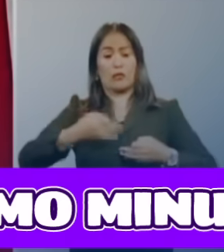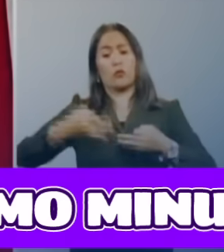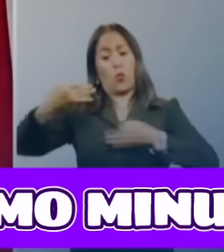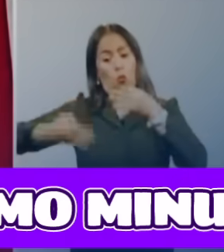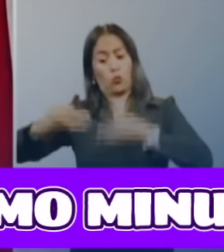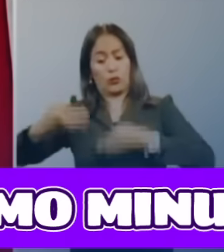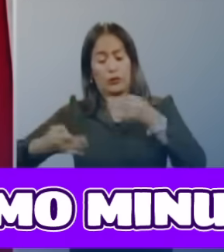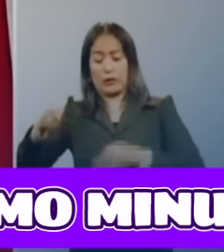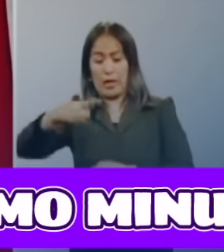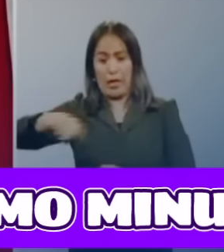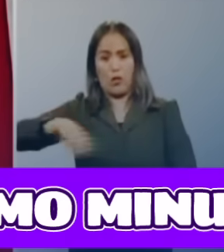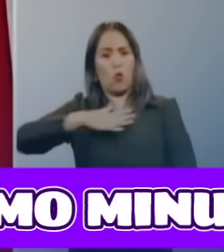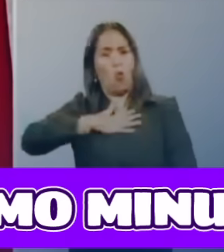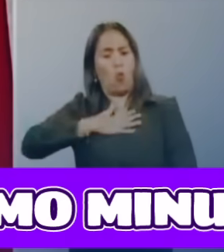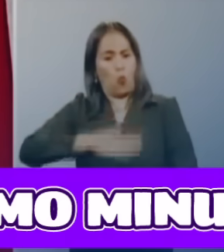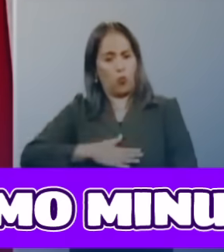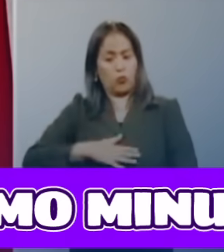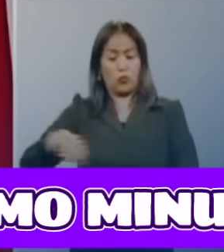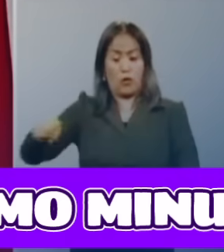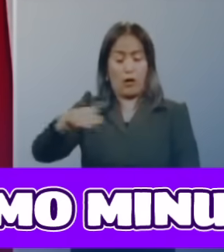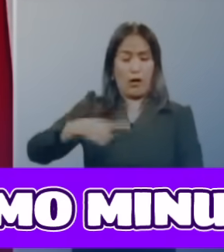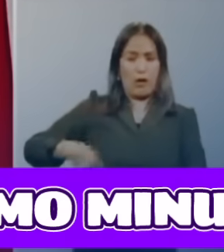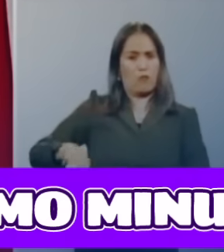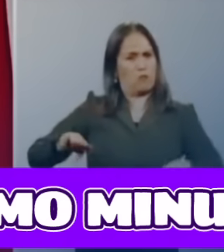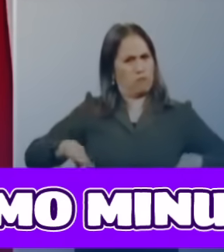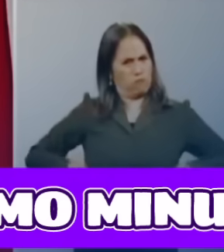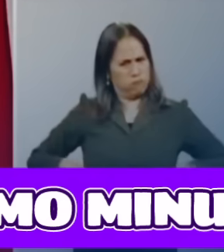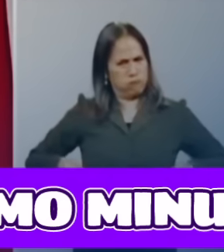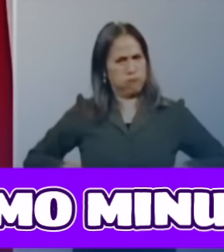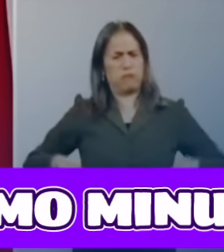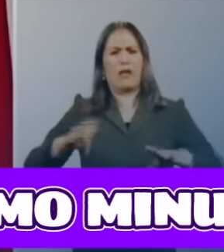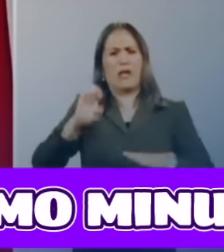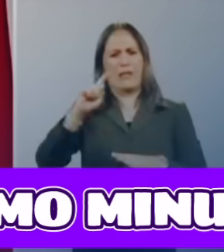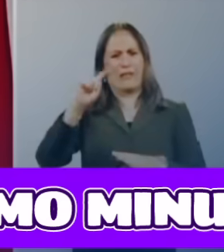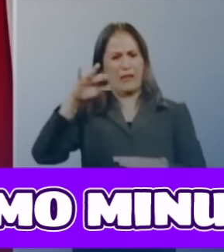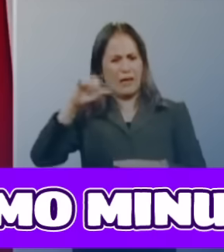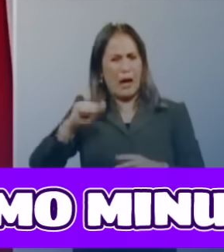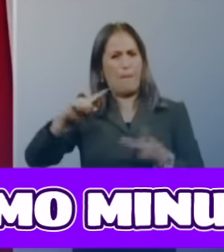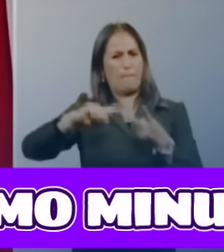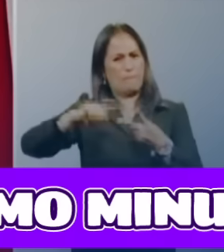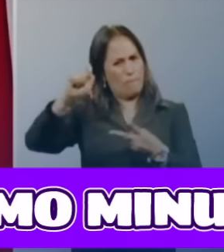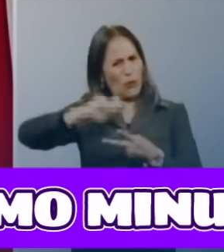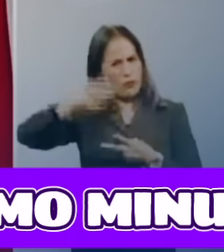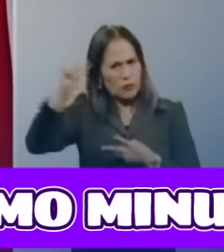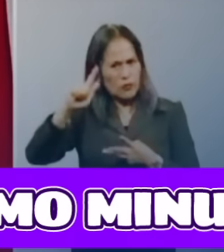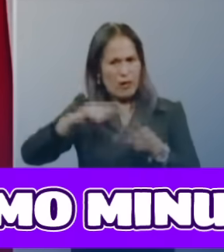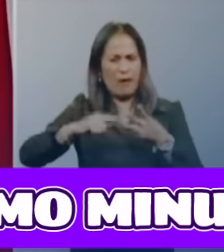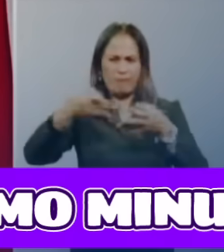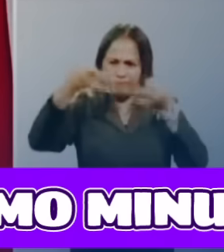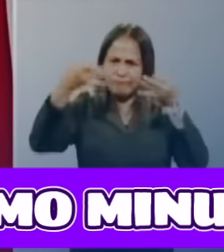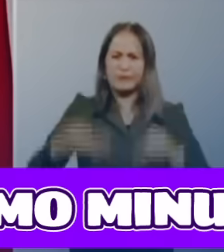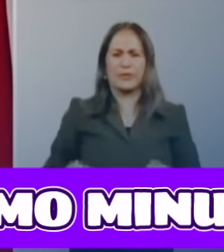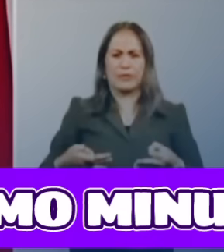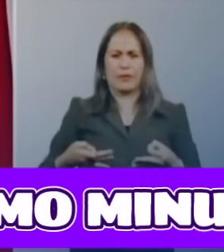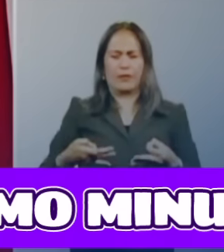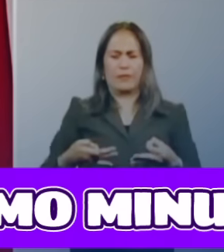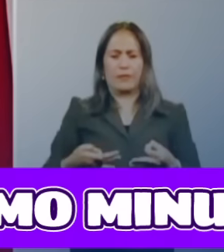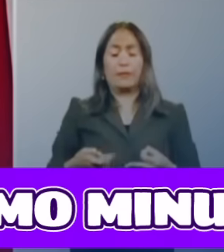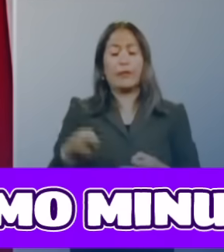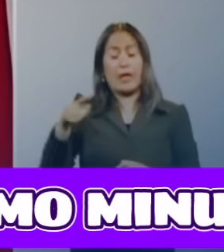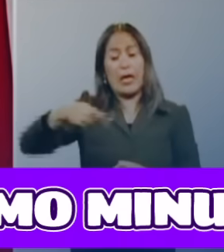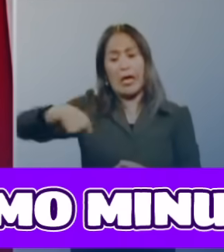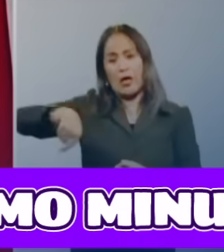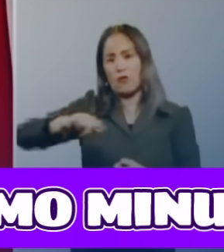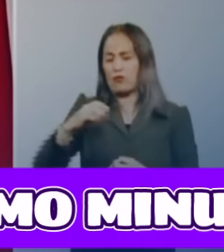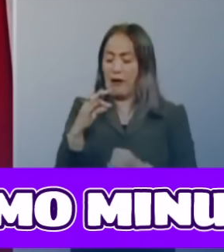clara idoneidad técnica, profesional y ética, de quienes depende, en último